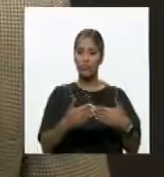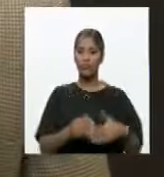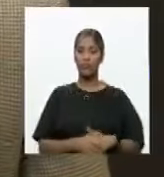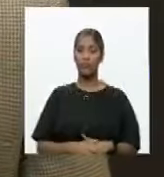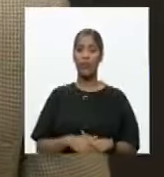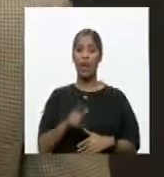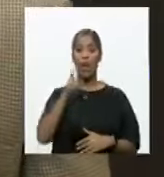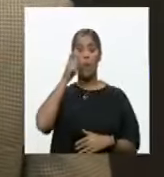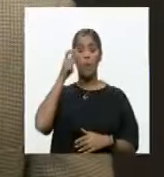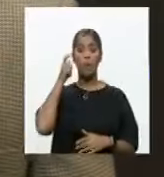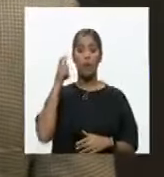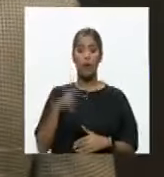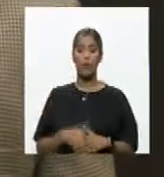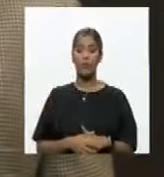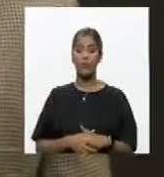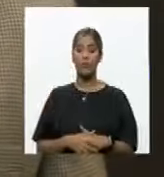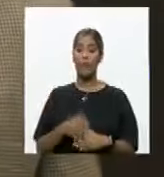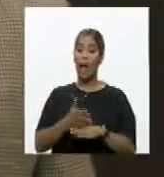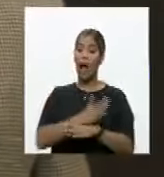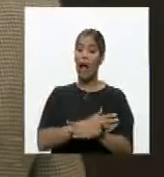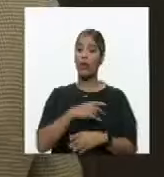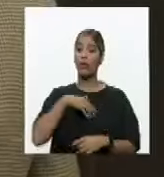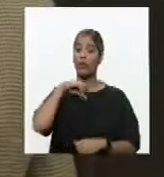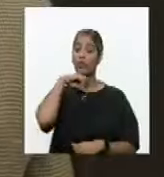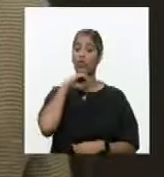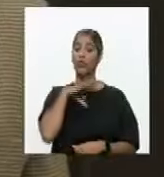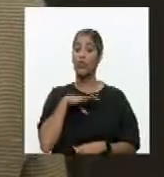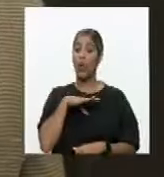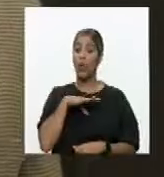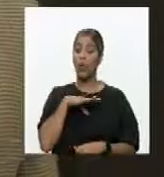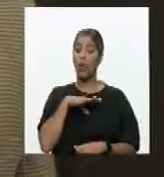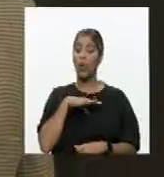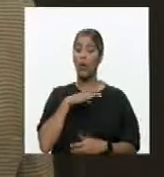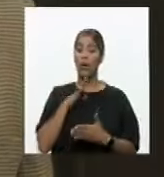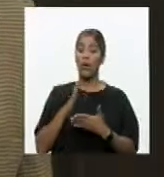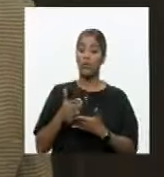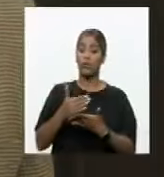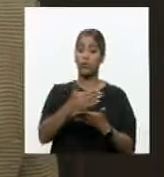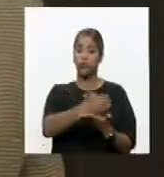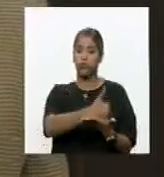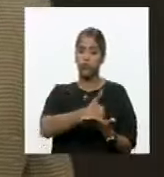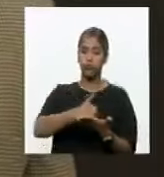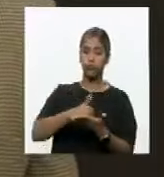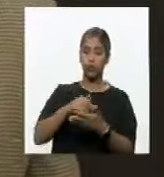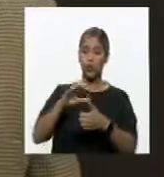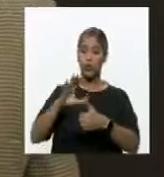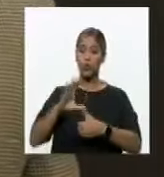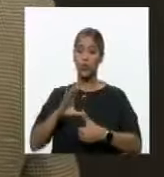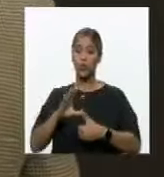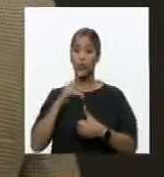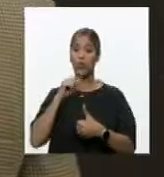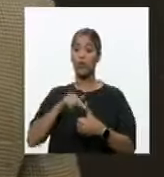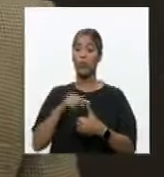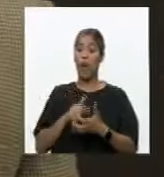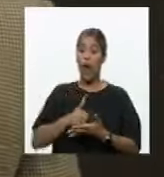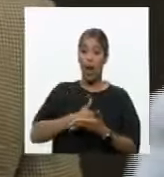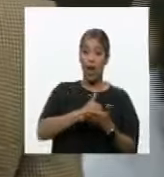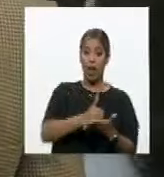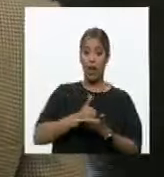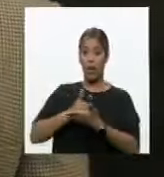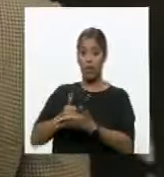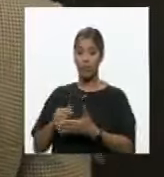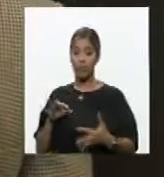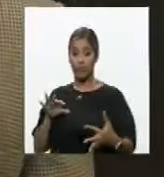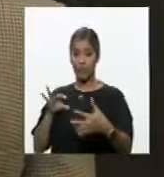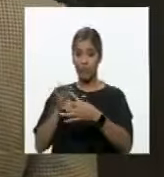de un pueblo que para aquel momento surcó todo el sur del continente para ayudar a la